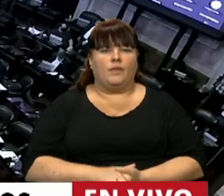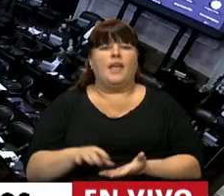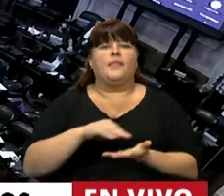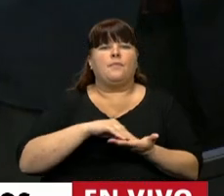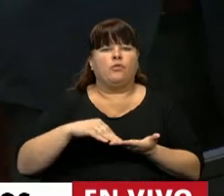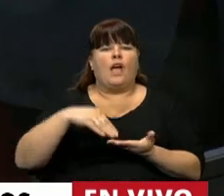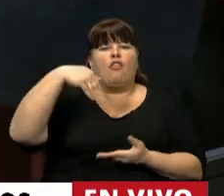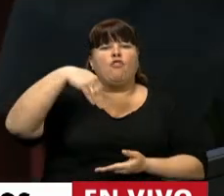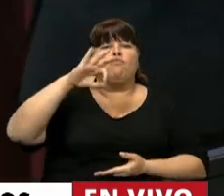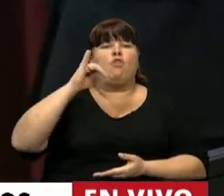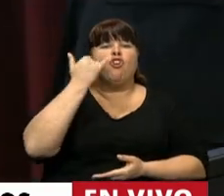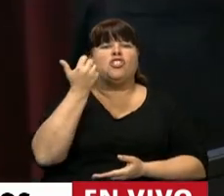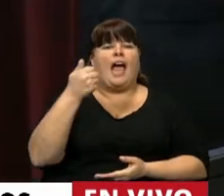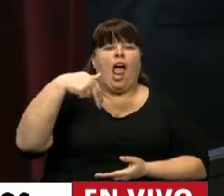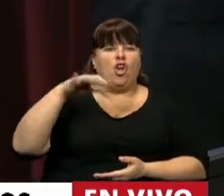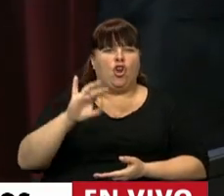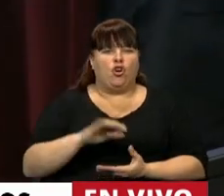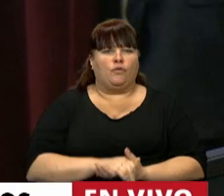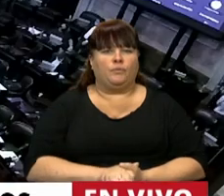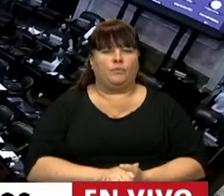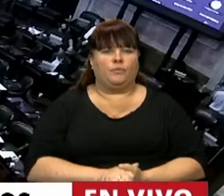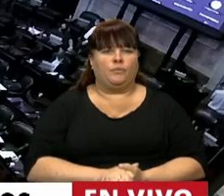diputado juan facundo moyano